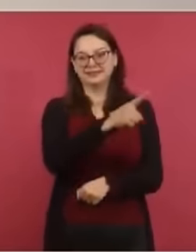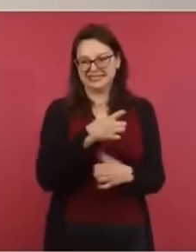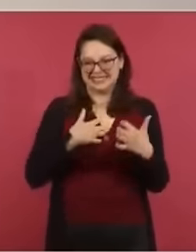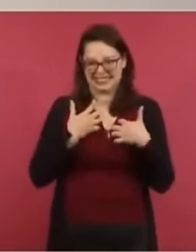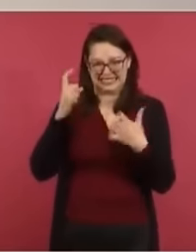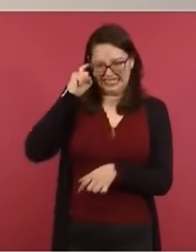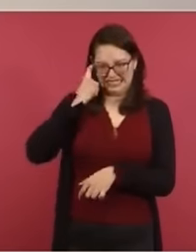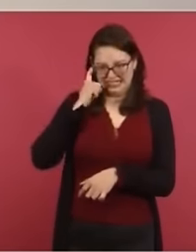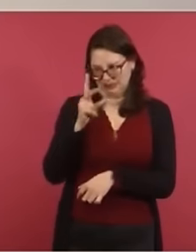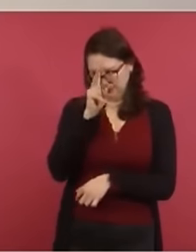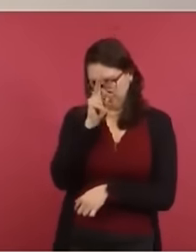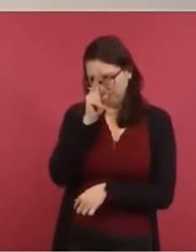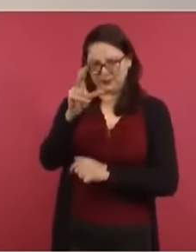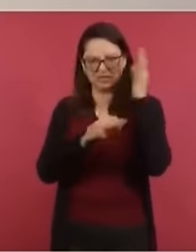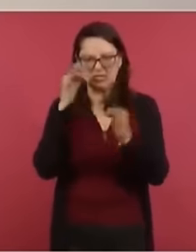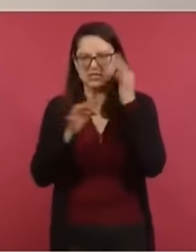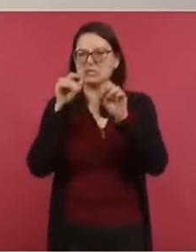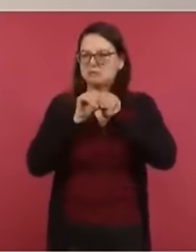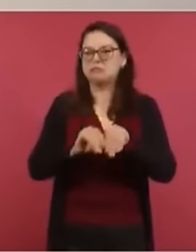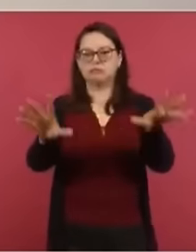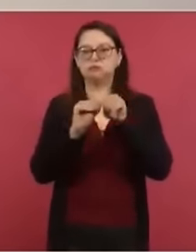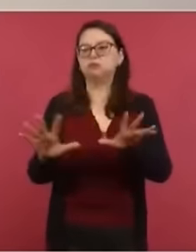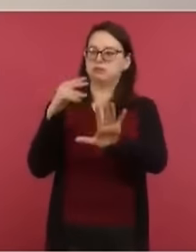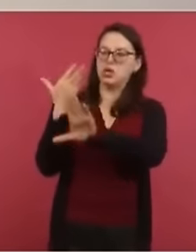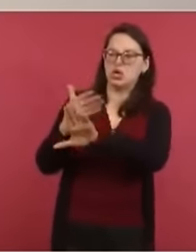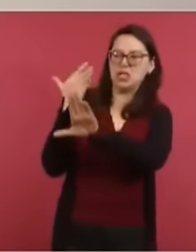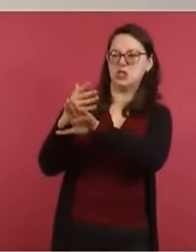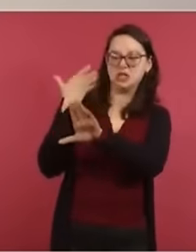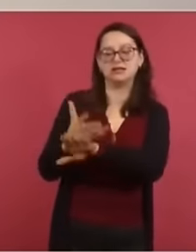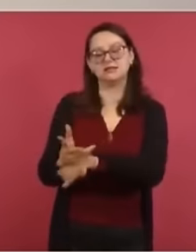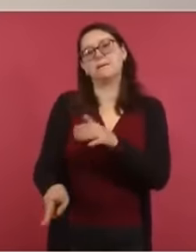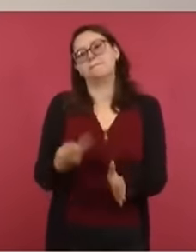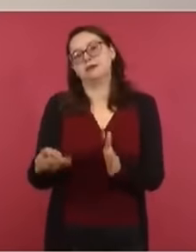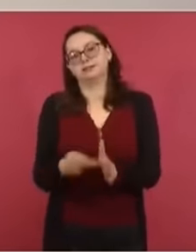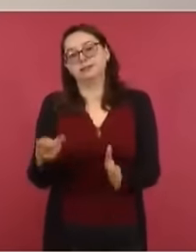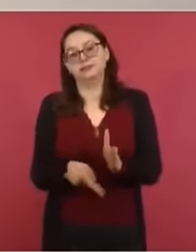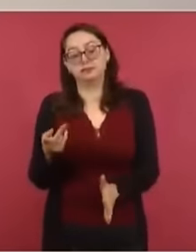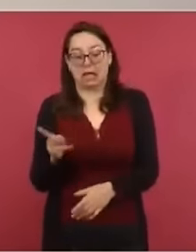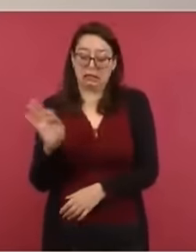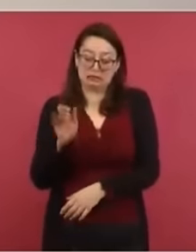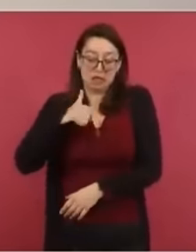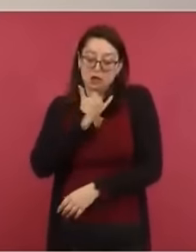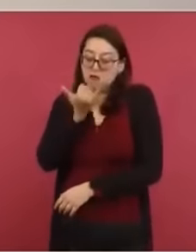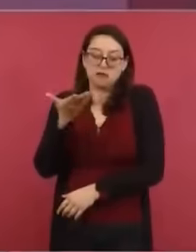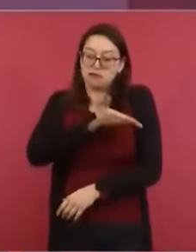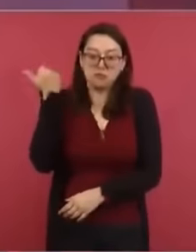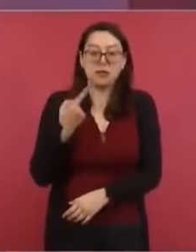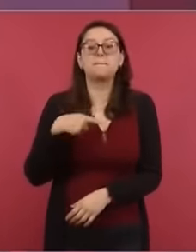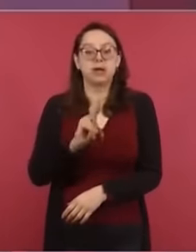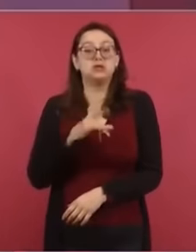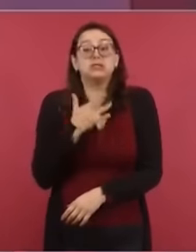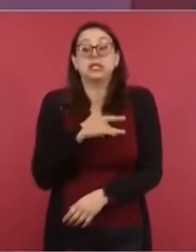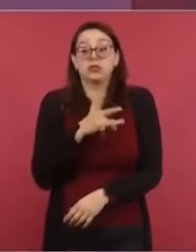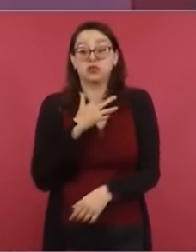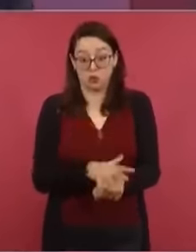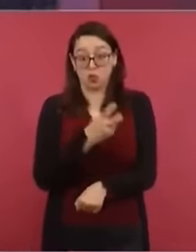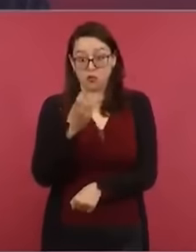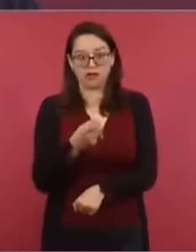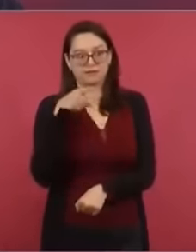estar equivocado, pero lo atribuyo a que hay una campaña hablando de